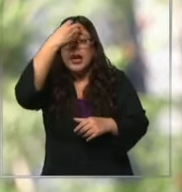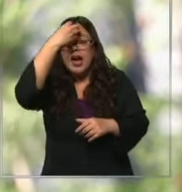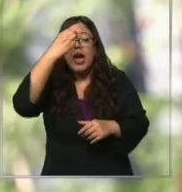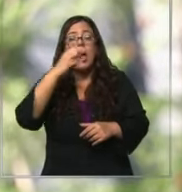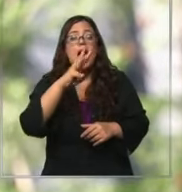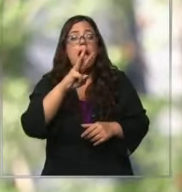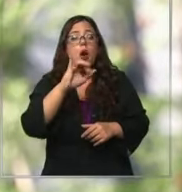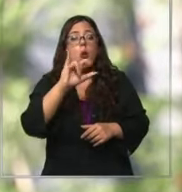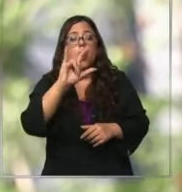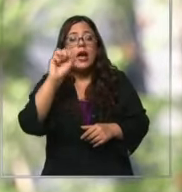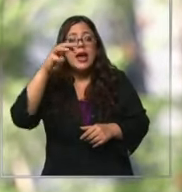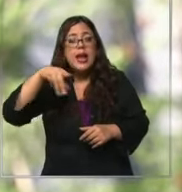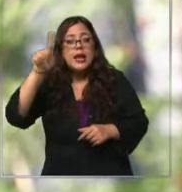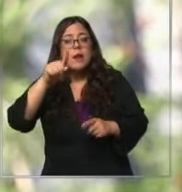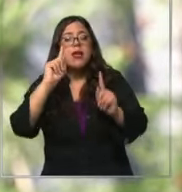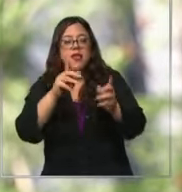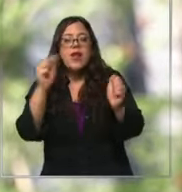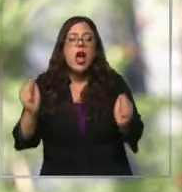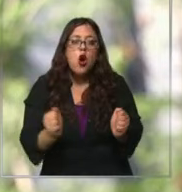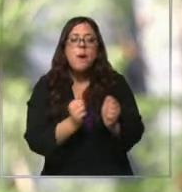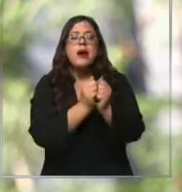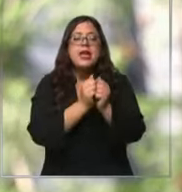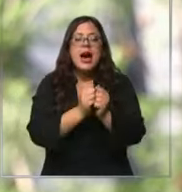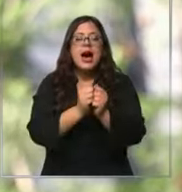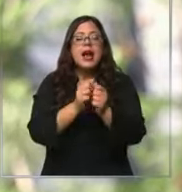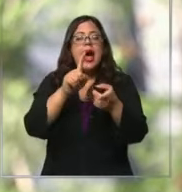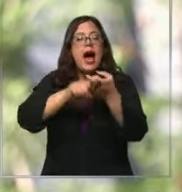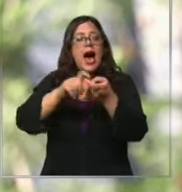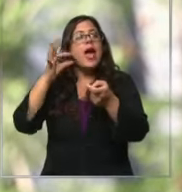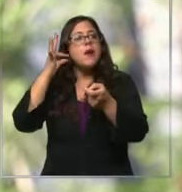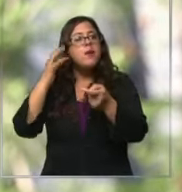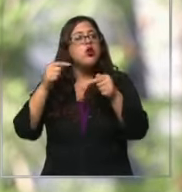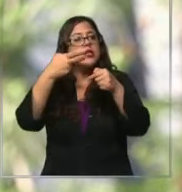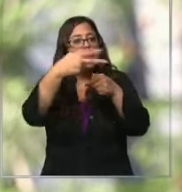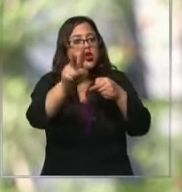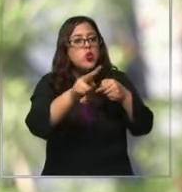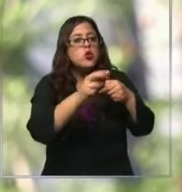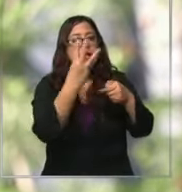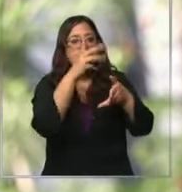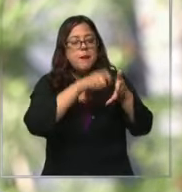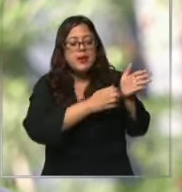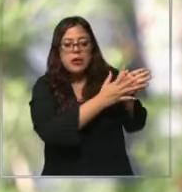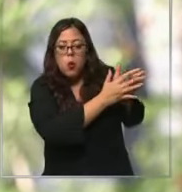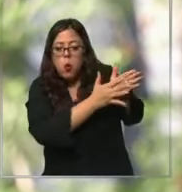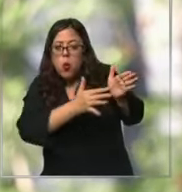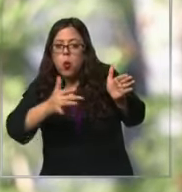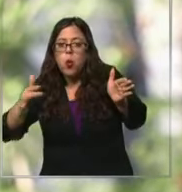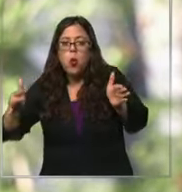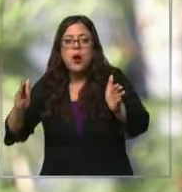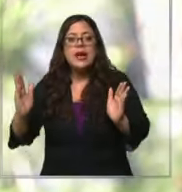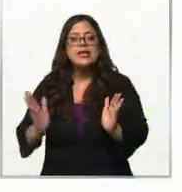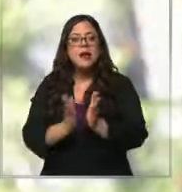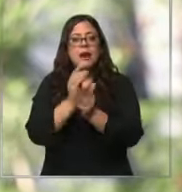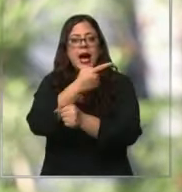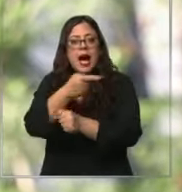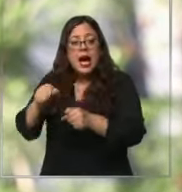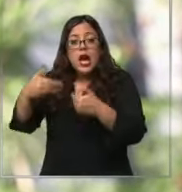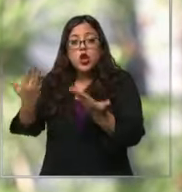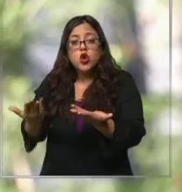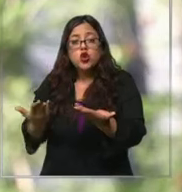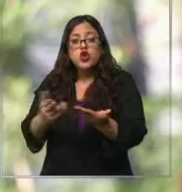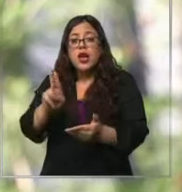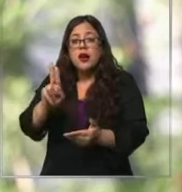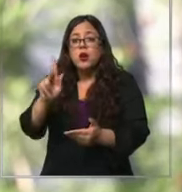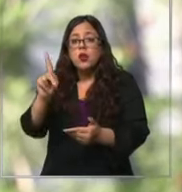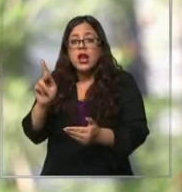acompañando literalmente a su mujer durante todos estos meses que quedan de aquí a Semana Santa. Por lo tanto, lo que viene ahora en el Reino Unido es que se quedan sin las tres